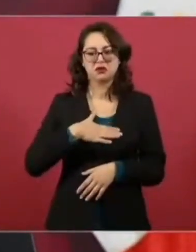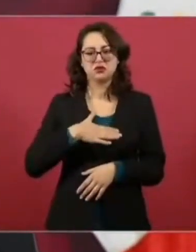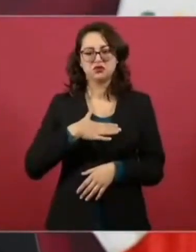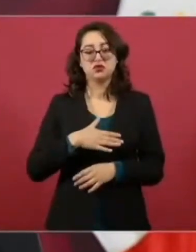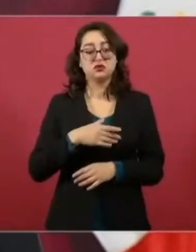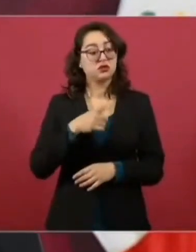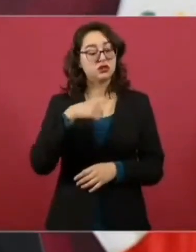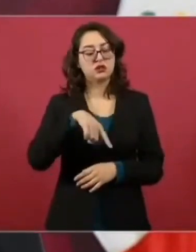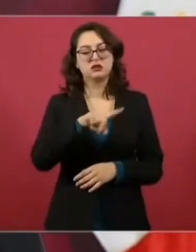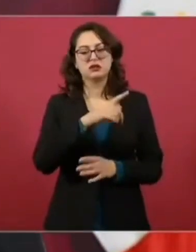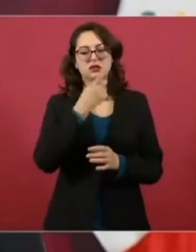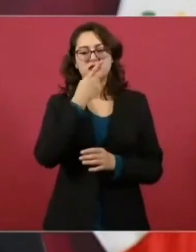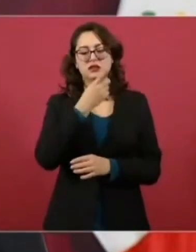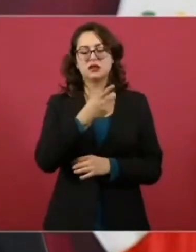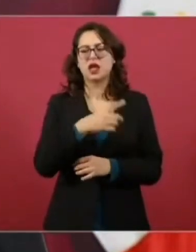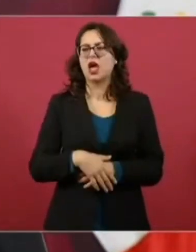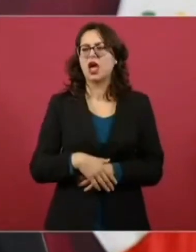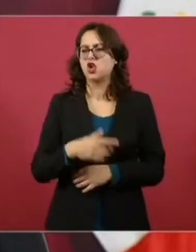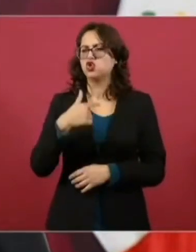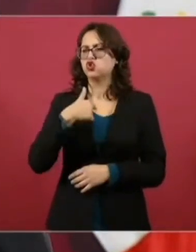decían, voy al Juárez.